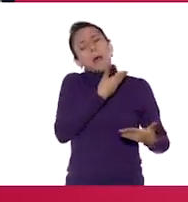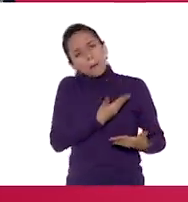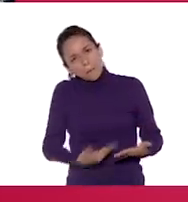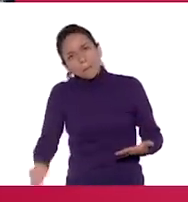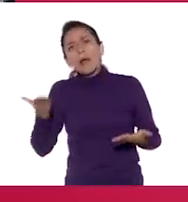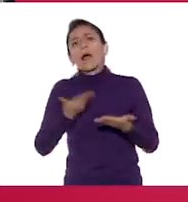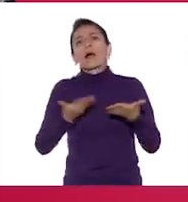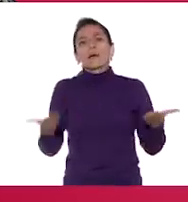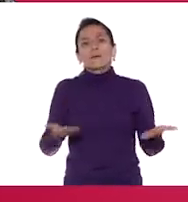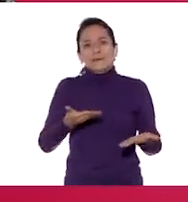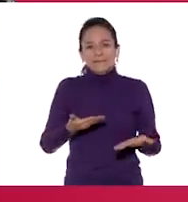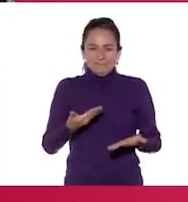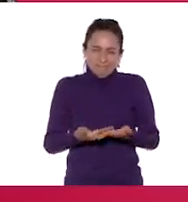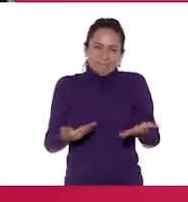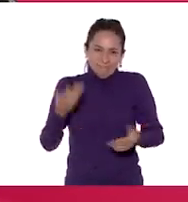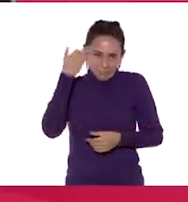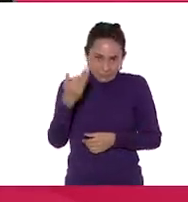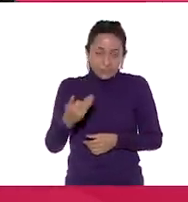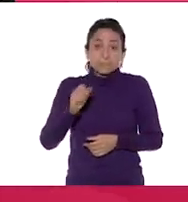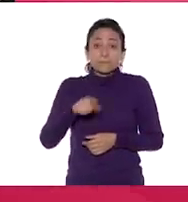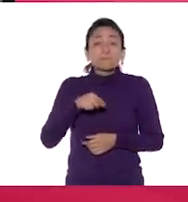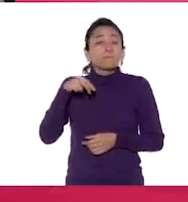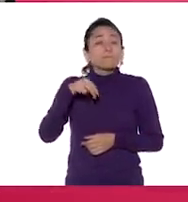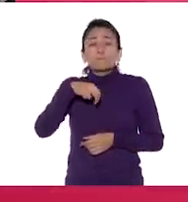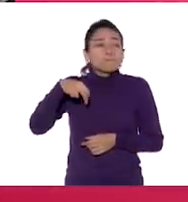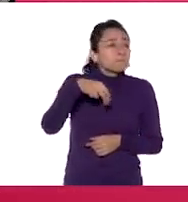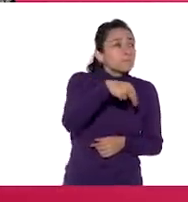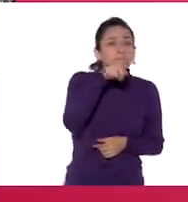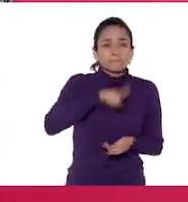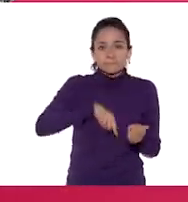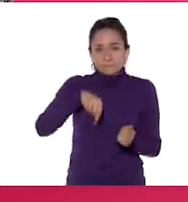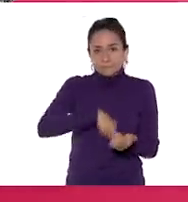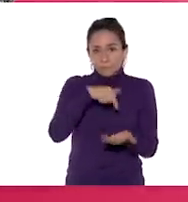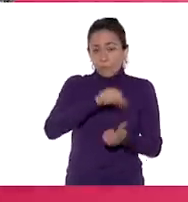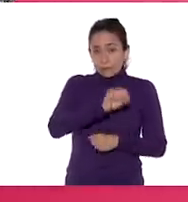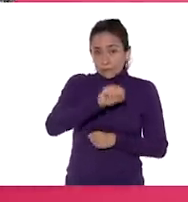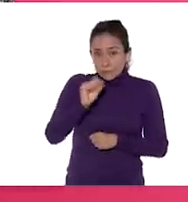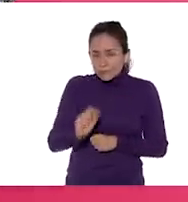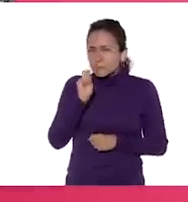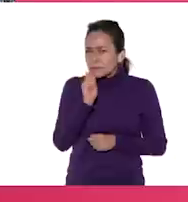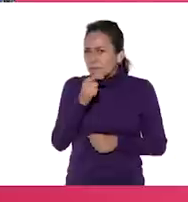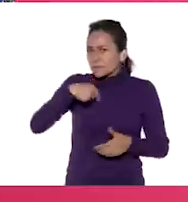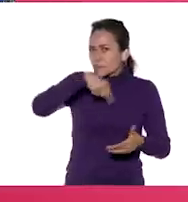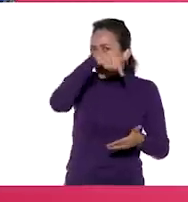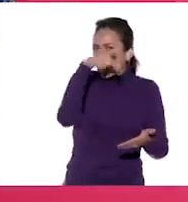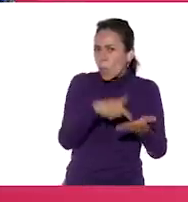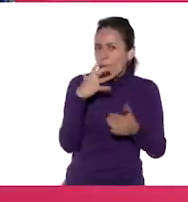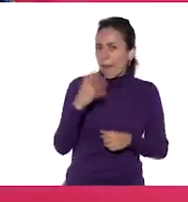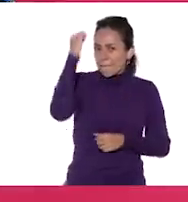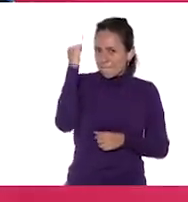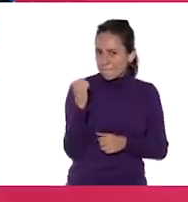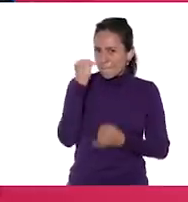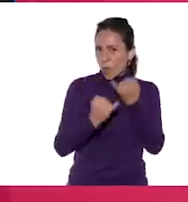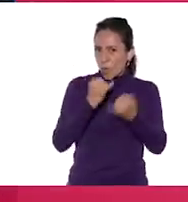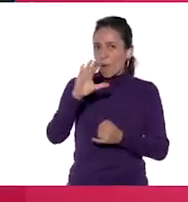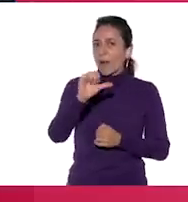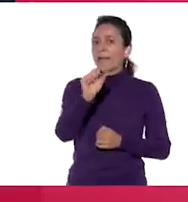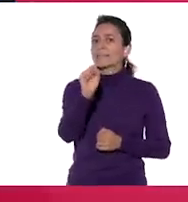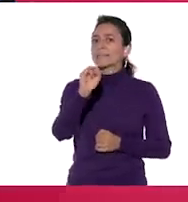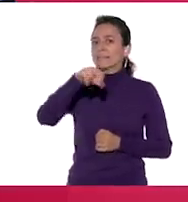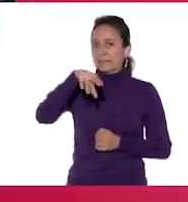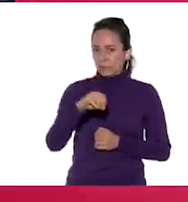Siguiendo el recorrido por Saltillo, se encuentra el elegante edificio del Casino de Saltillo, ubicado al sur de la